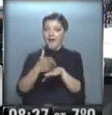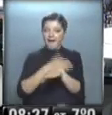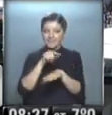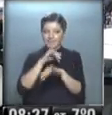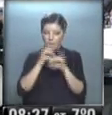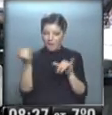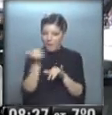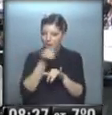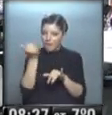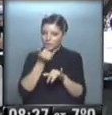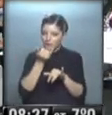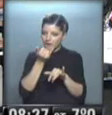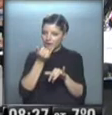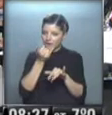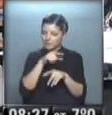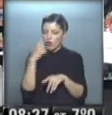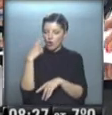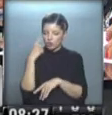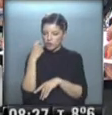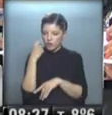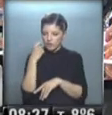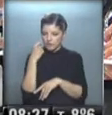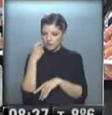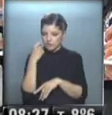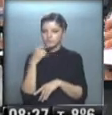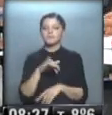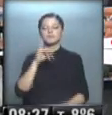esa información antes que la Argentina. Sí,